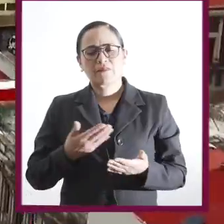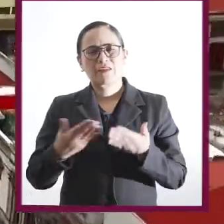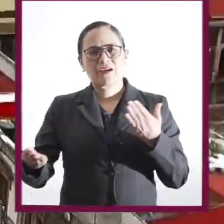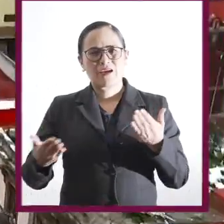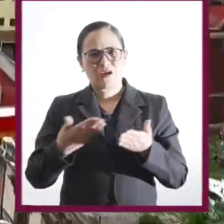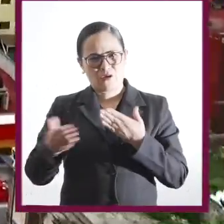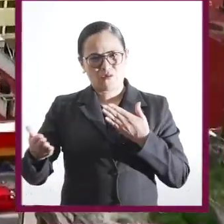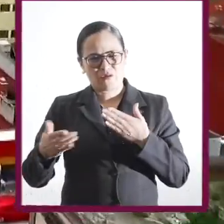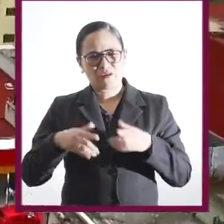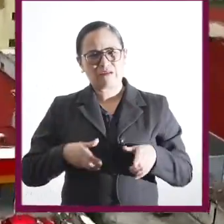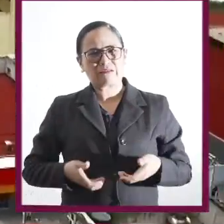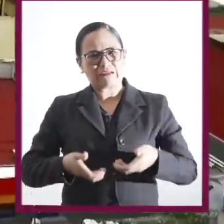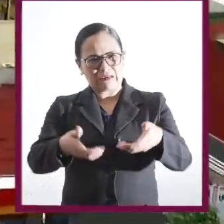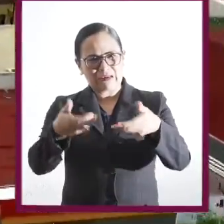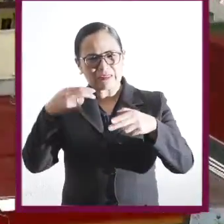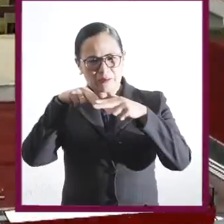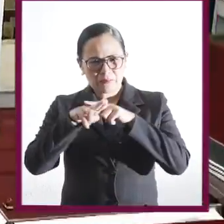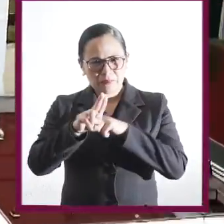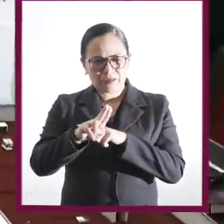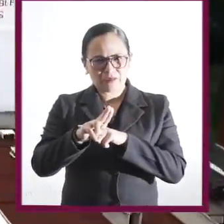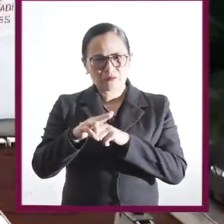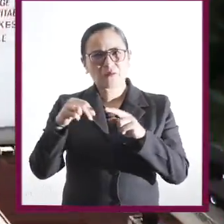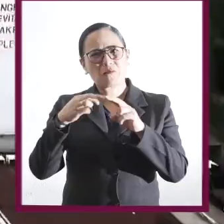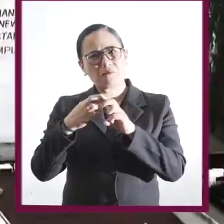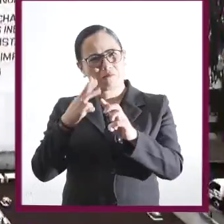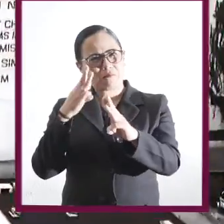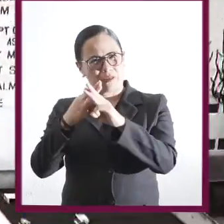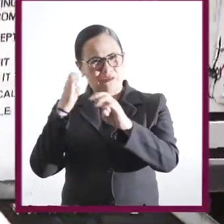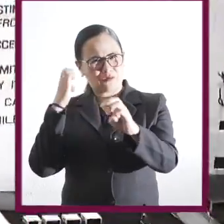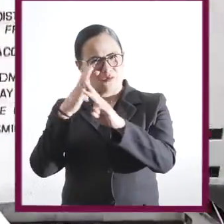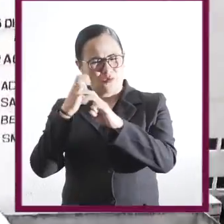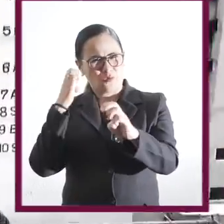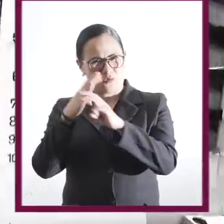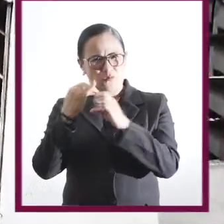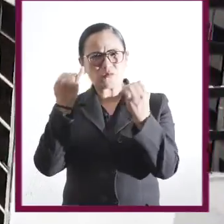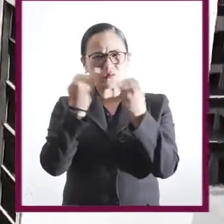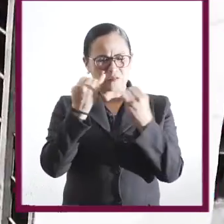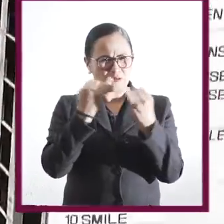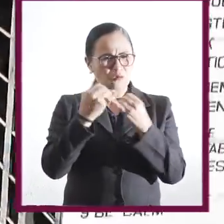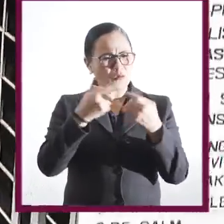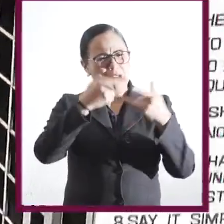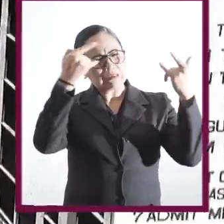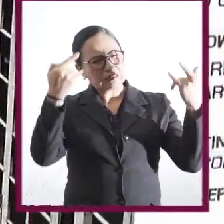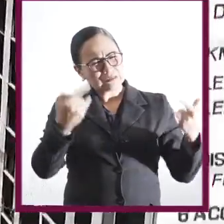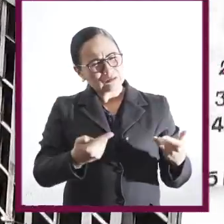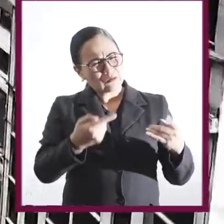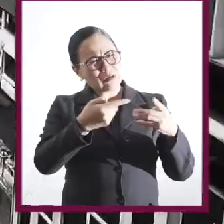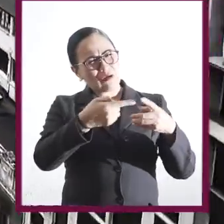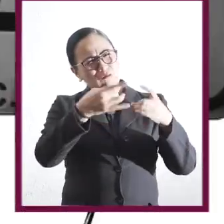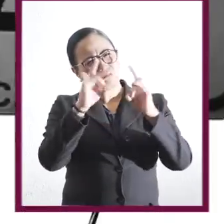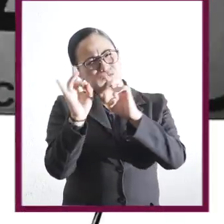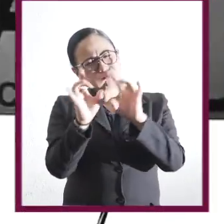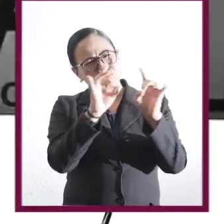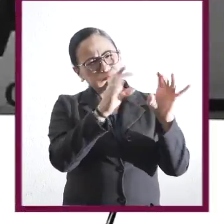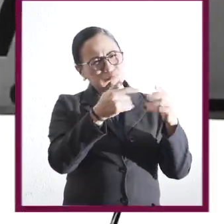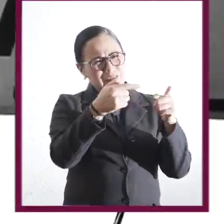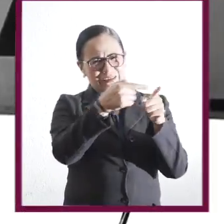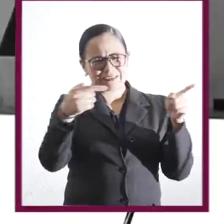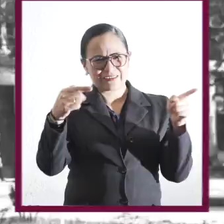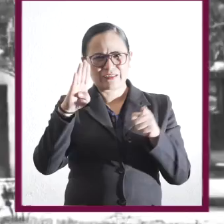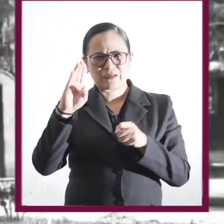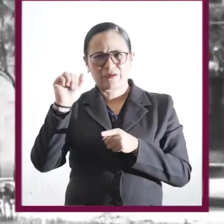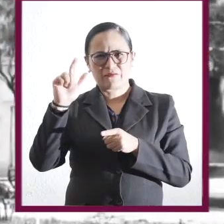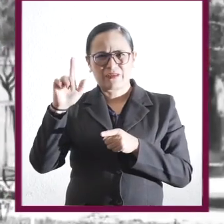Lo que ahora es una transitada ruta del metro y del metrobús también guarda fragmentos de una larga historia. En la esquina